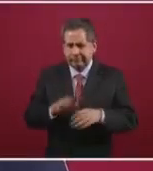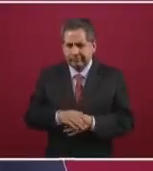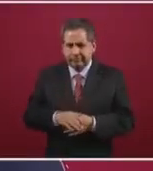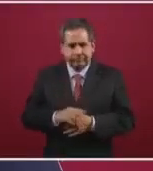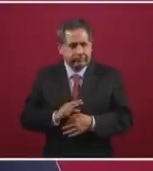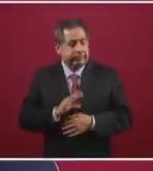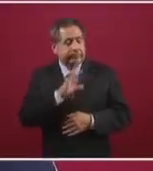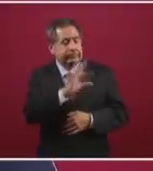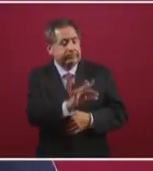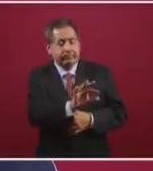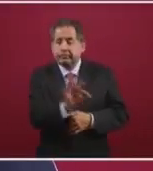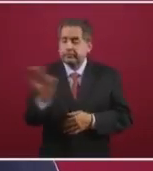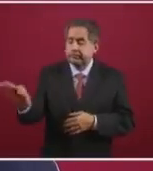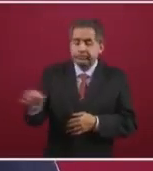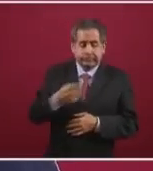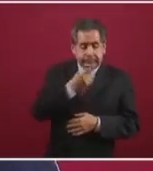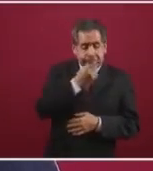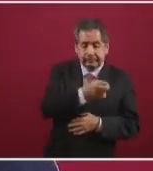palomas mensajeras.